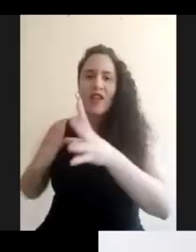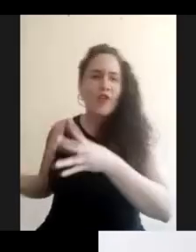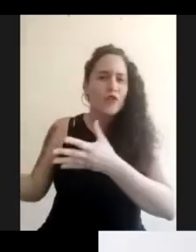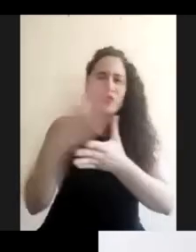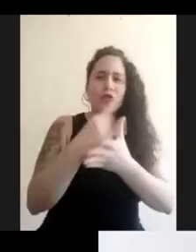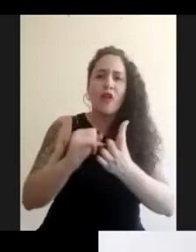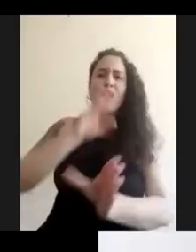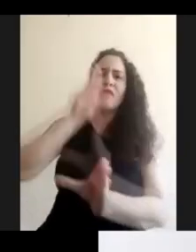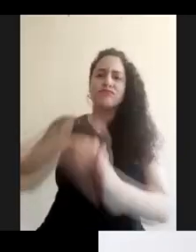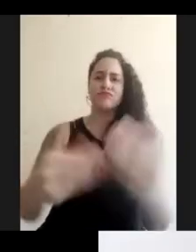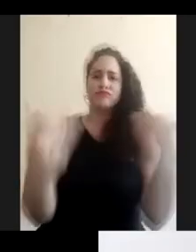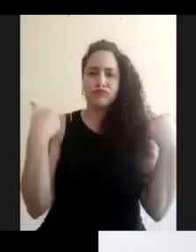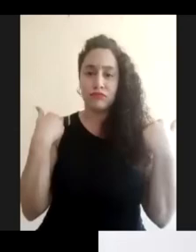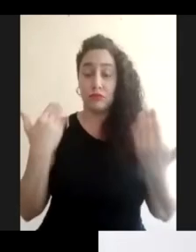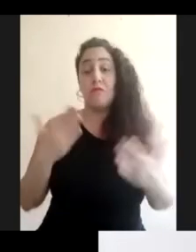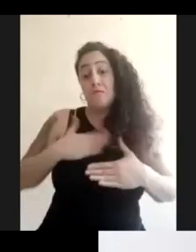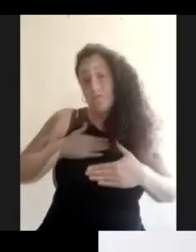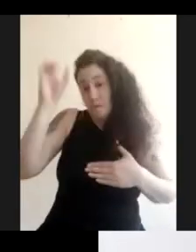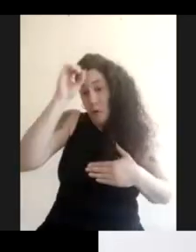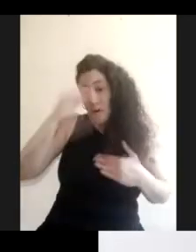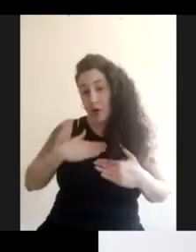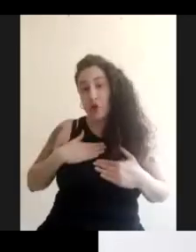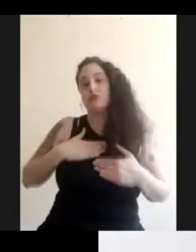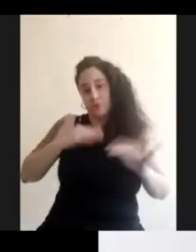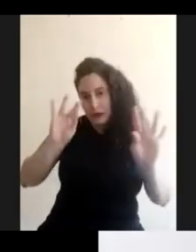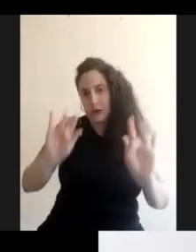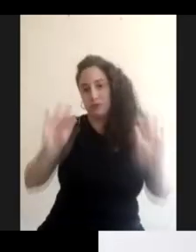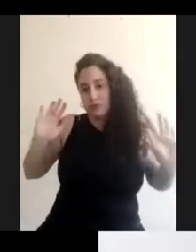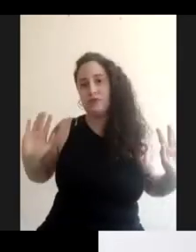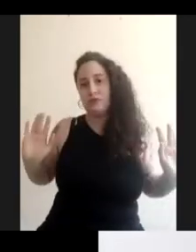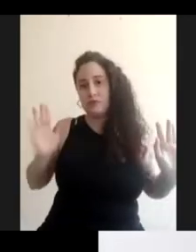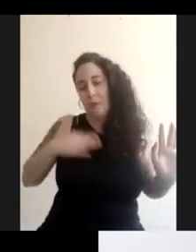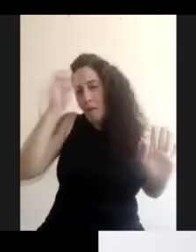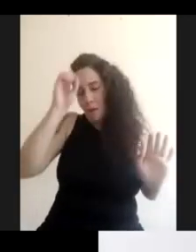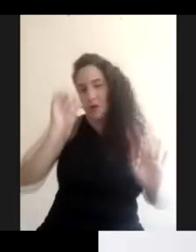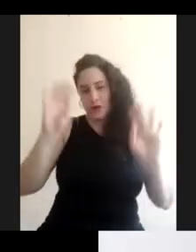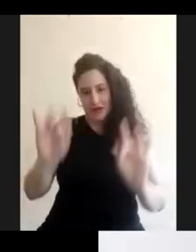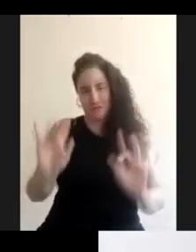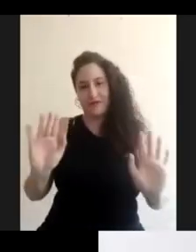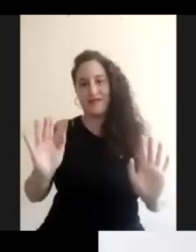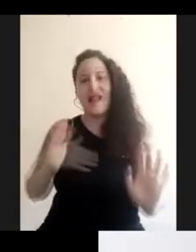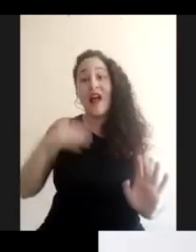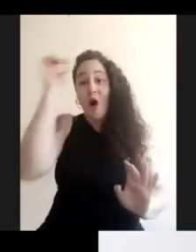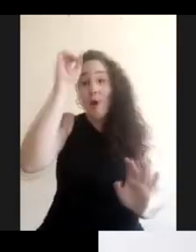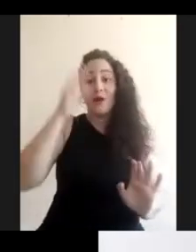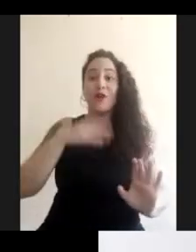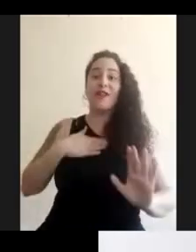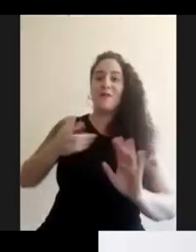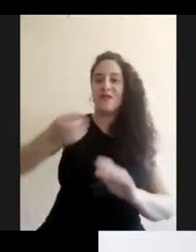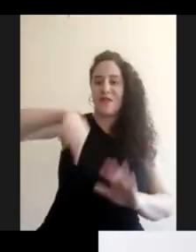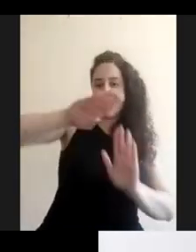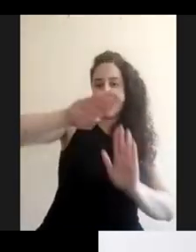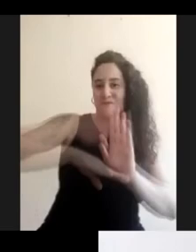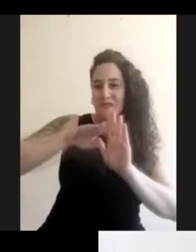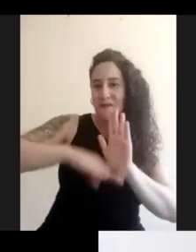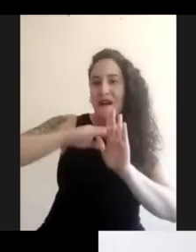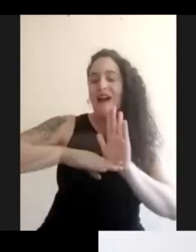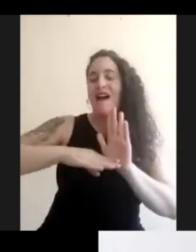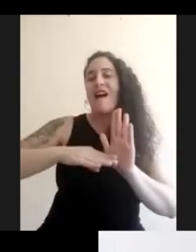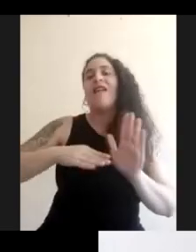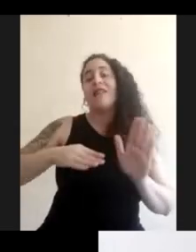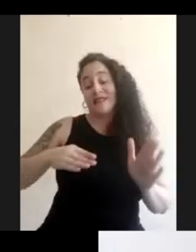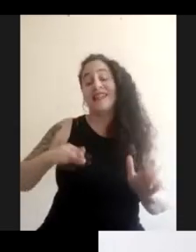En mi opinión, sí. Creo que en la opinión de Onda Barricadas, de los hondarreños y hondarreñas, y Leo dirá que